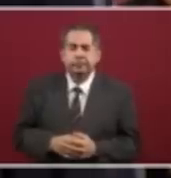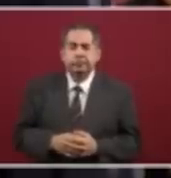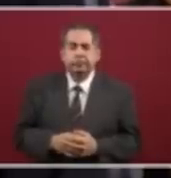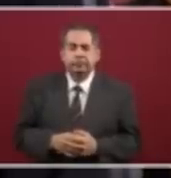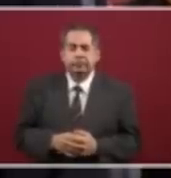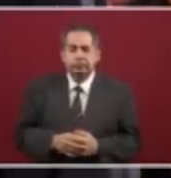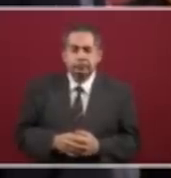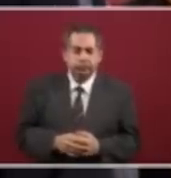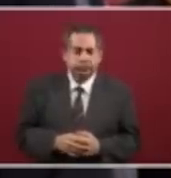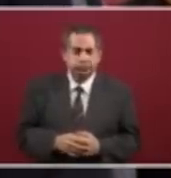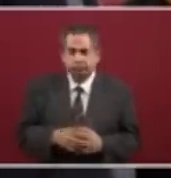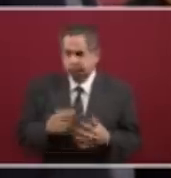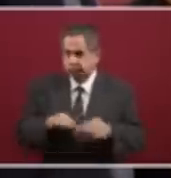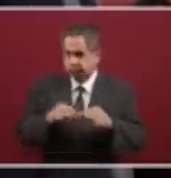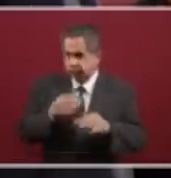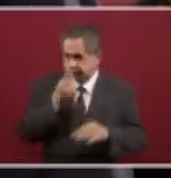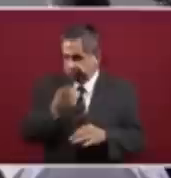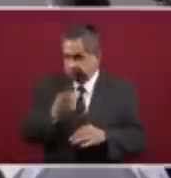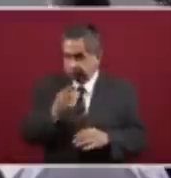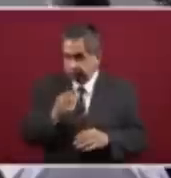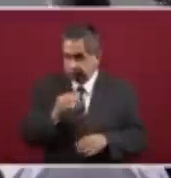no está de más